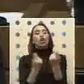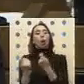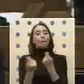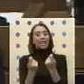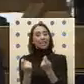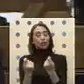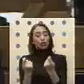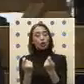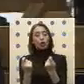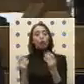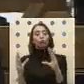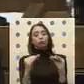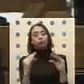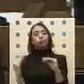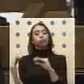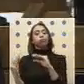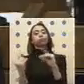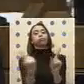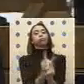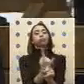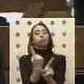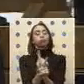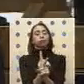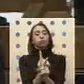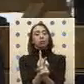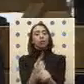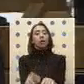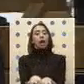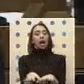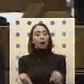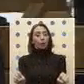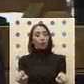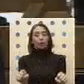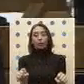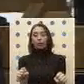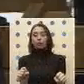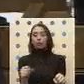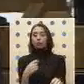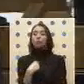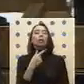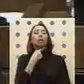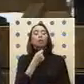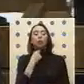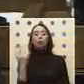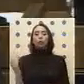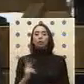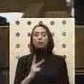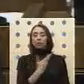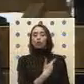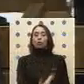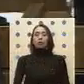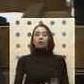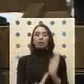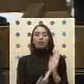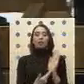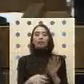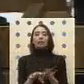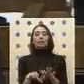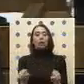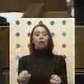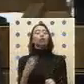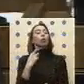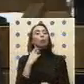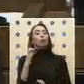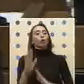en un ambiente de diálogo que ha generado este acuerdo. Y me gusta, señor presidente, este acuerdo